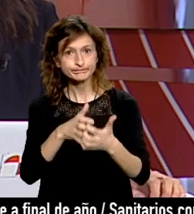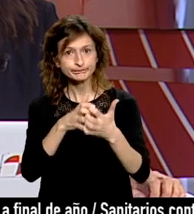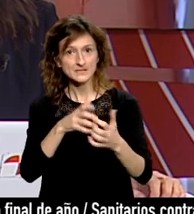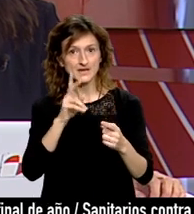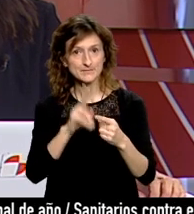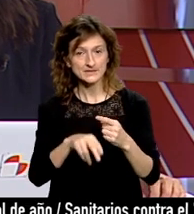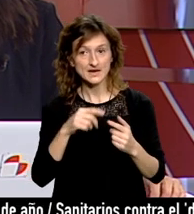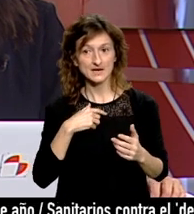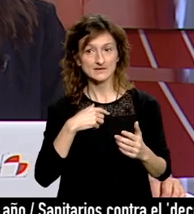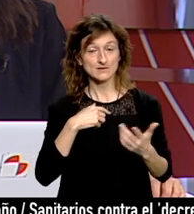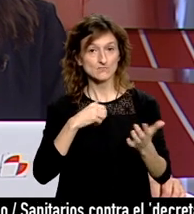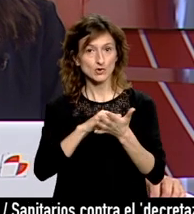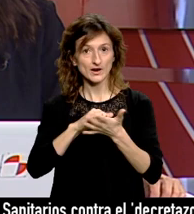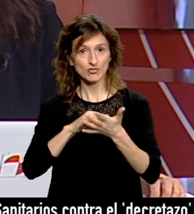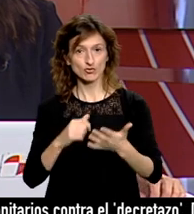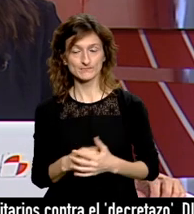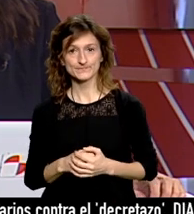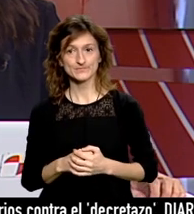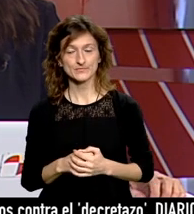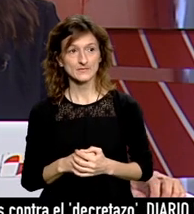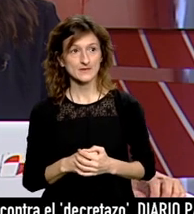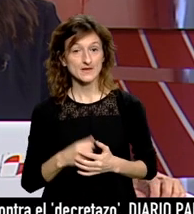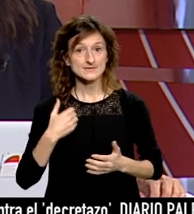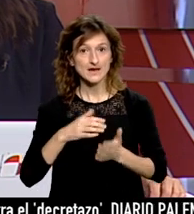para evitar que salga adelante este borrador que ya se ha